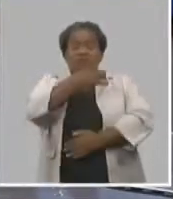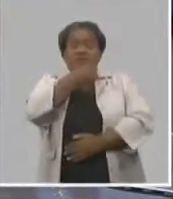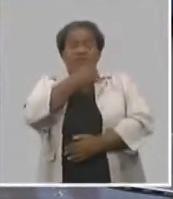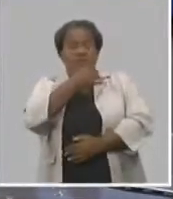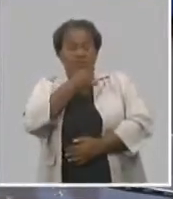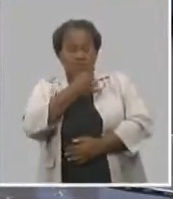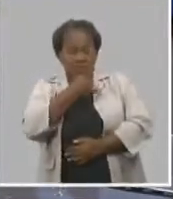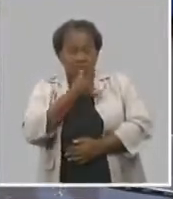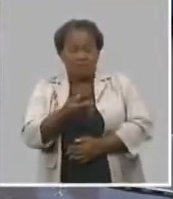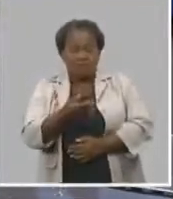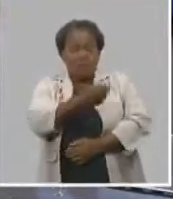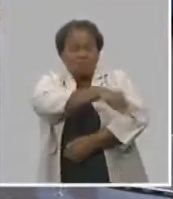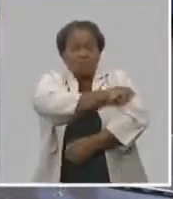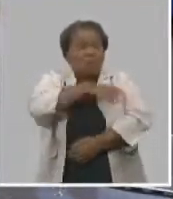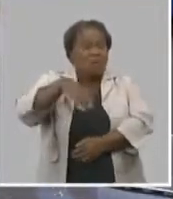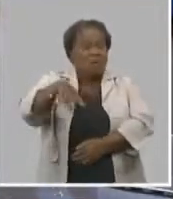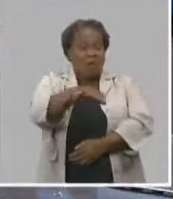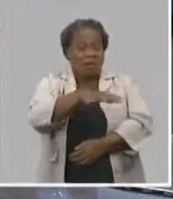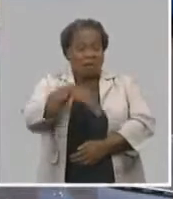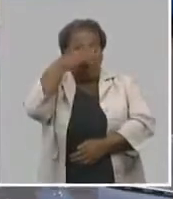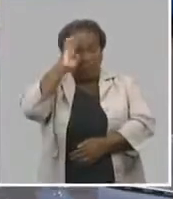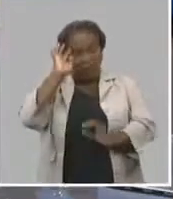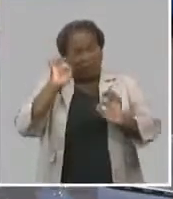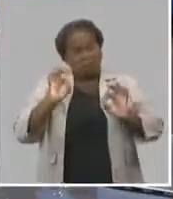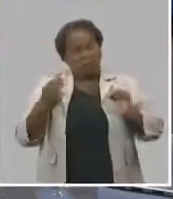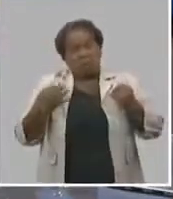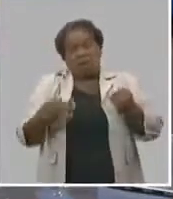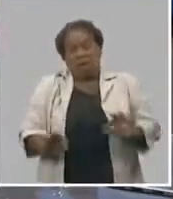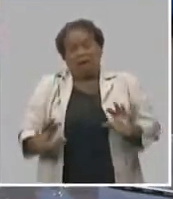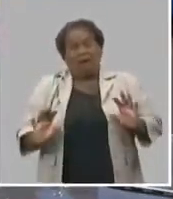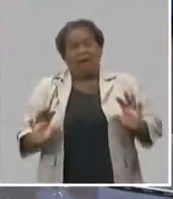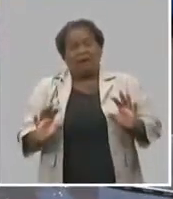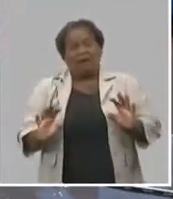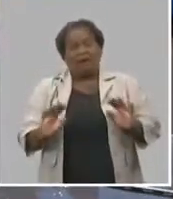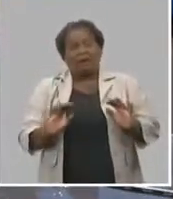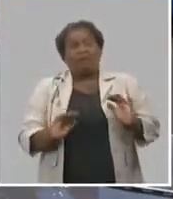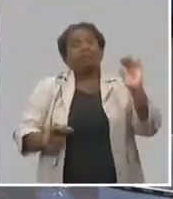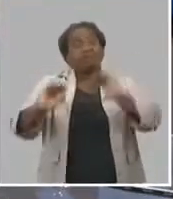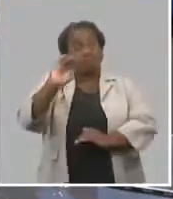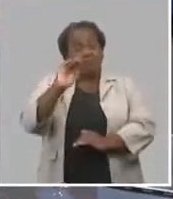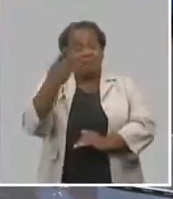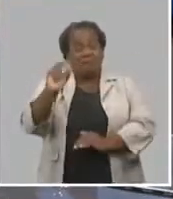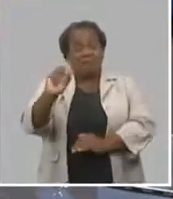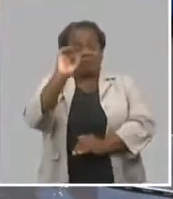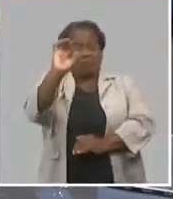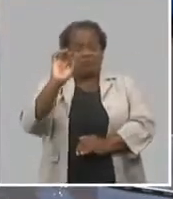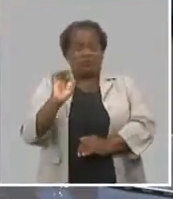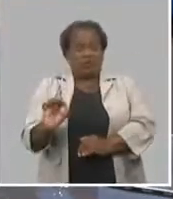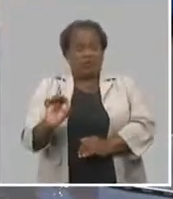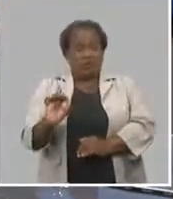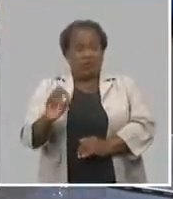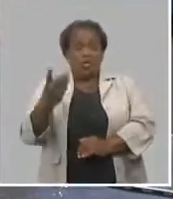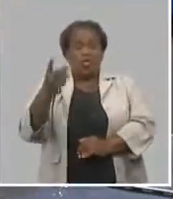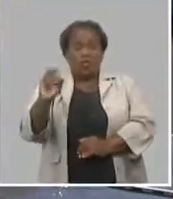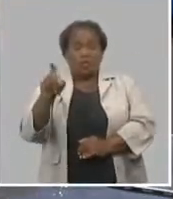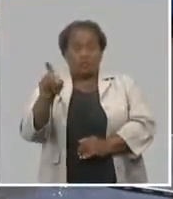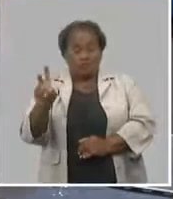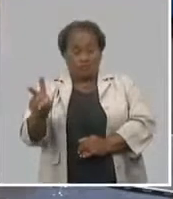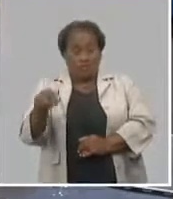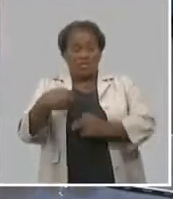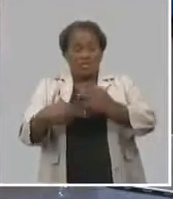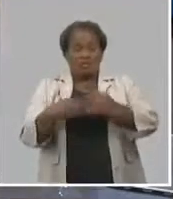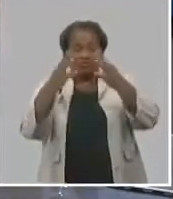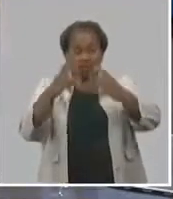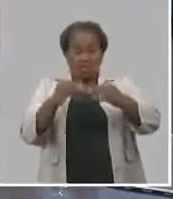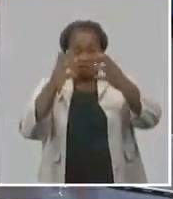envejecimiento poblacional que tiene el país. La población cubana, supera el 20%. En el 2012, cuando se hizo